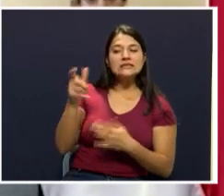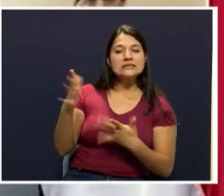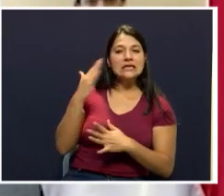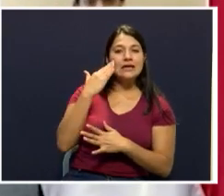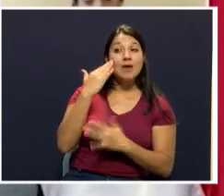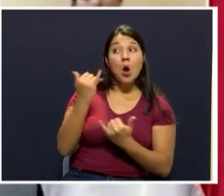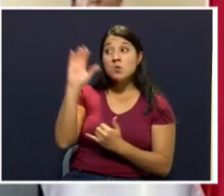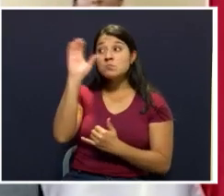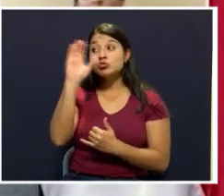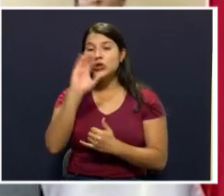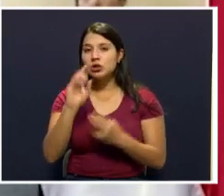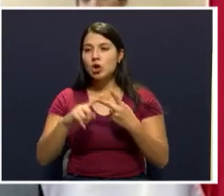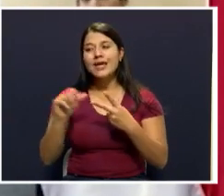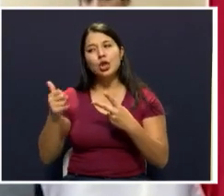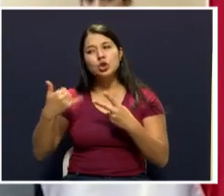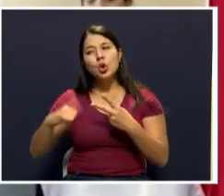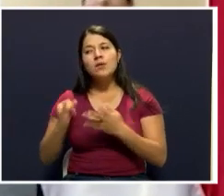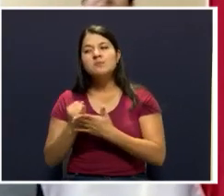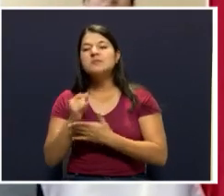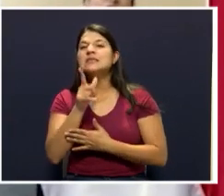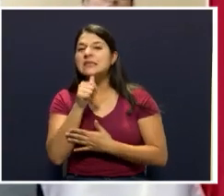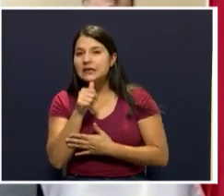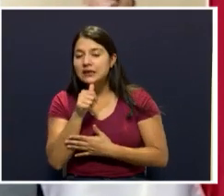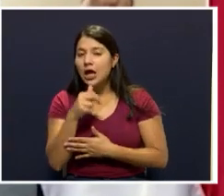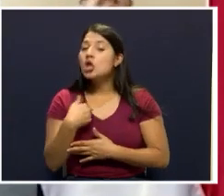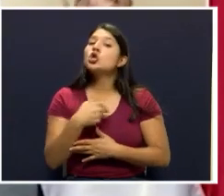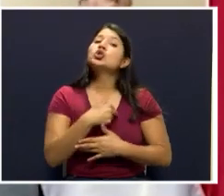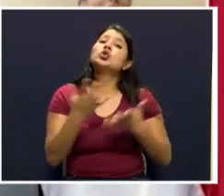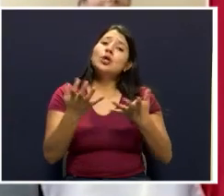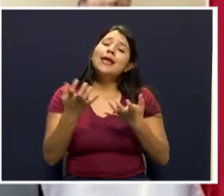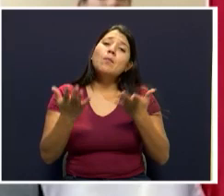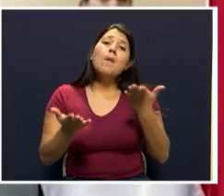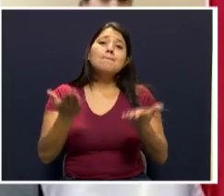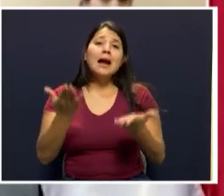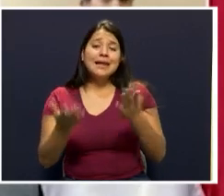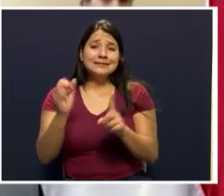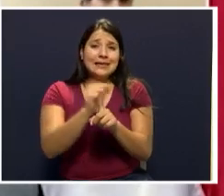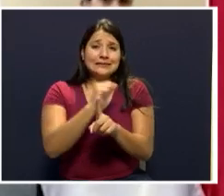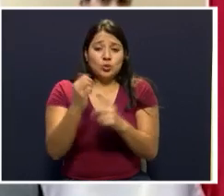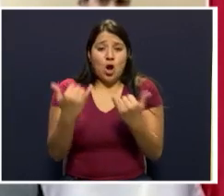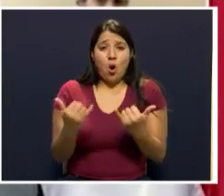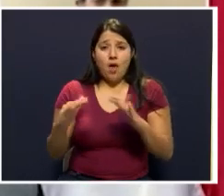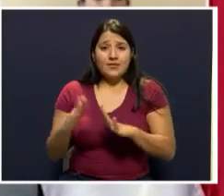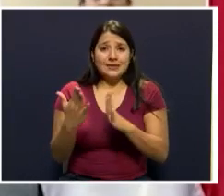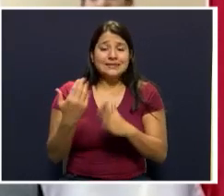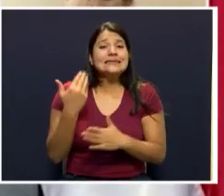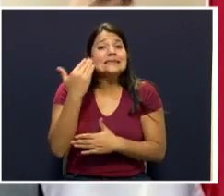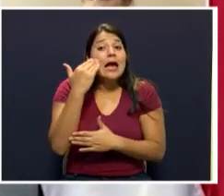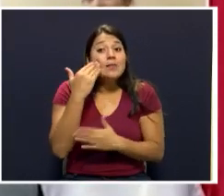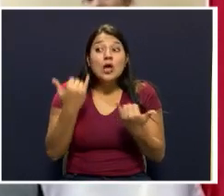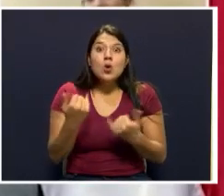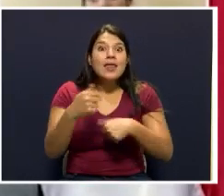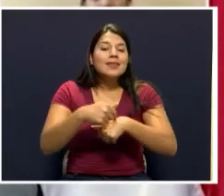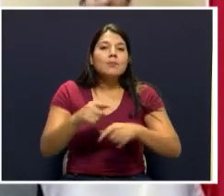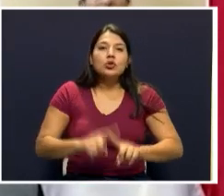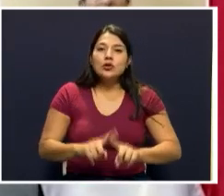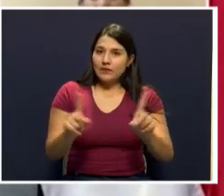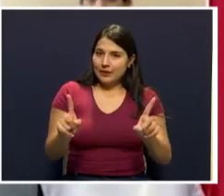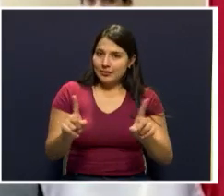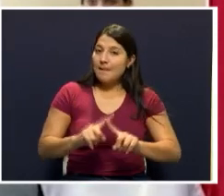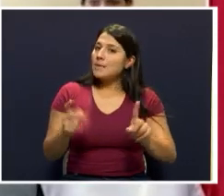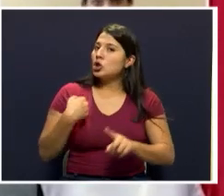caso estamos trabajando. Nosotros estamos buscando un balance entre todas las circunstancias que están ocurriendo. Sabemos que son tiempos extraordinarios, pero no vamos a